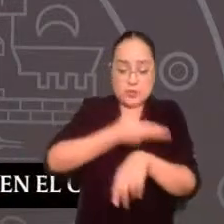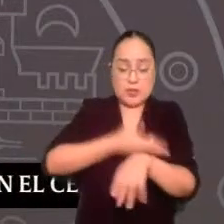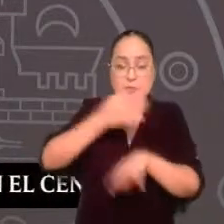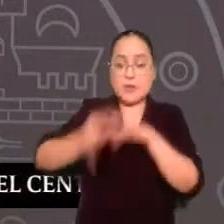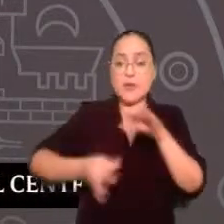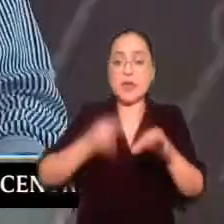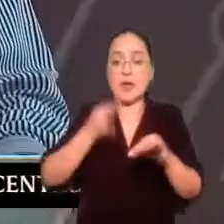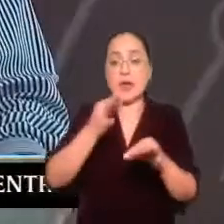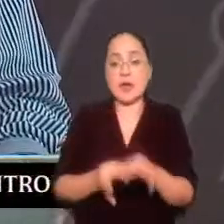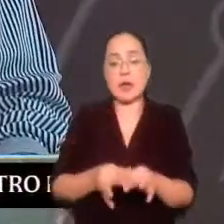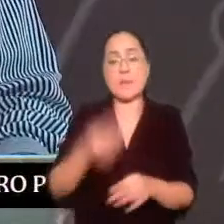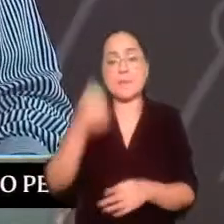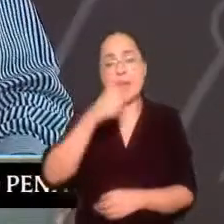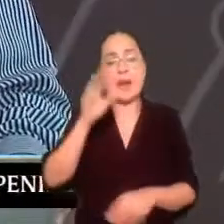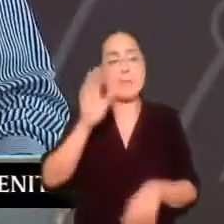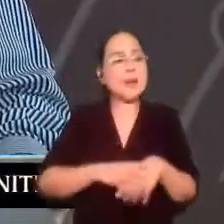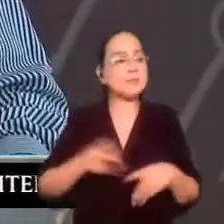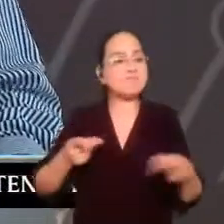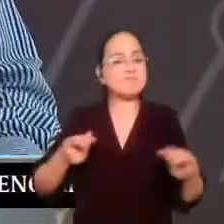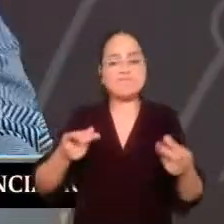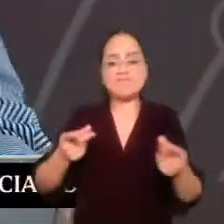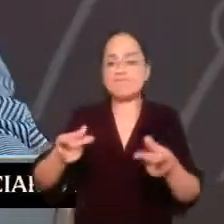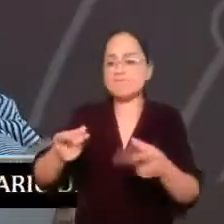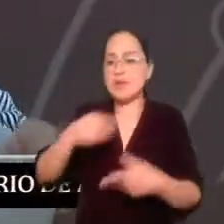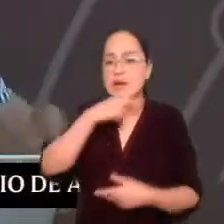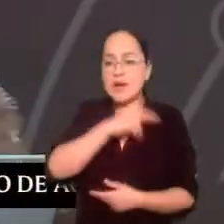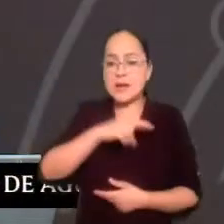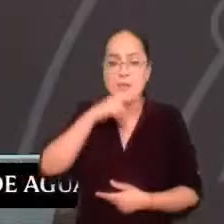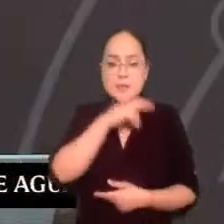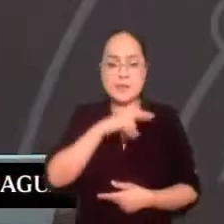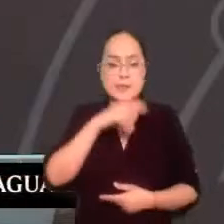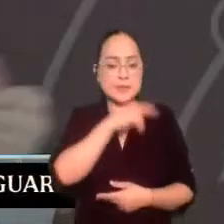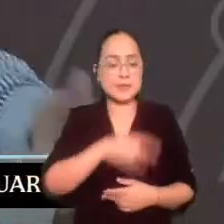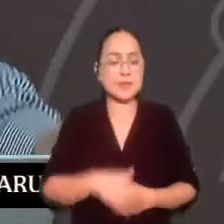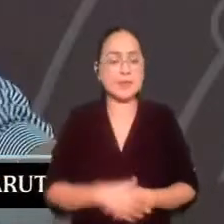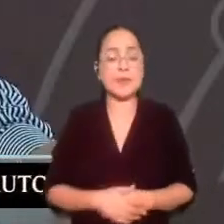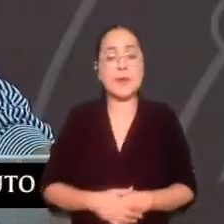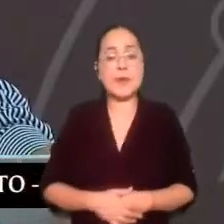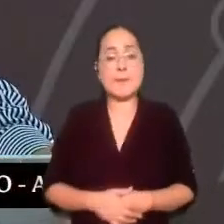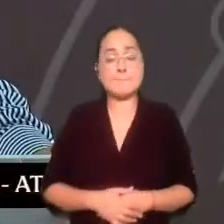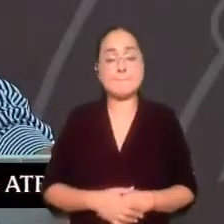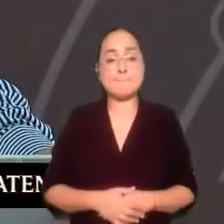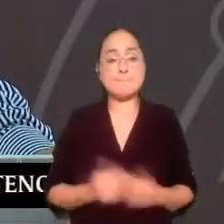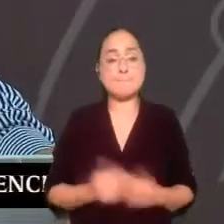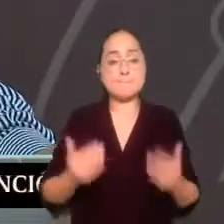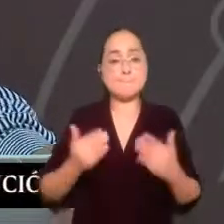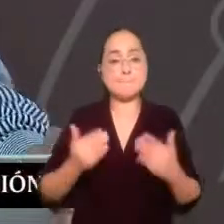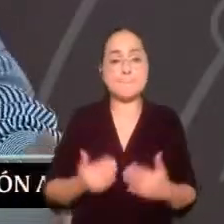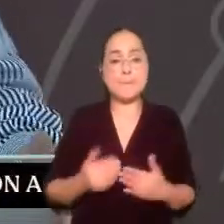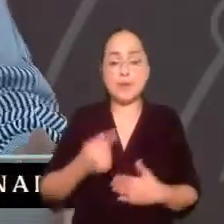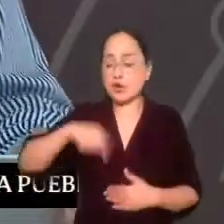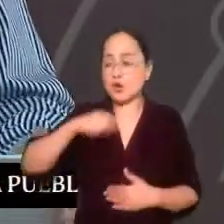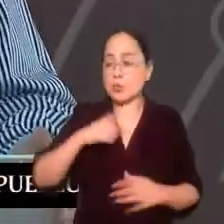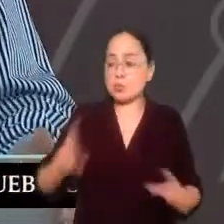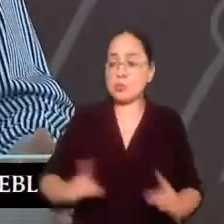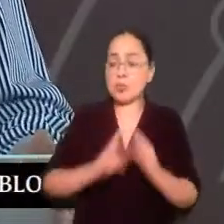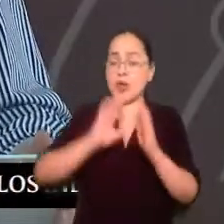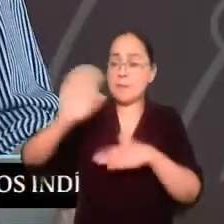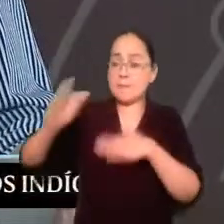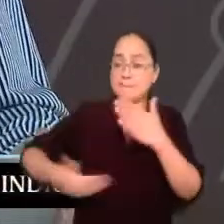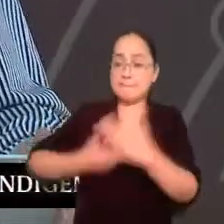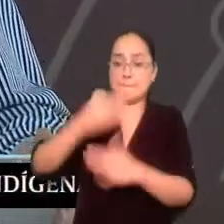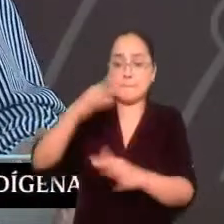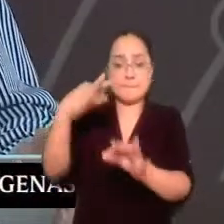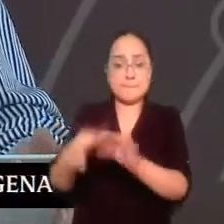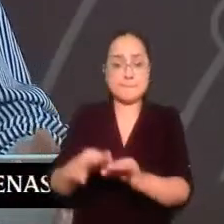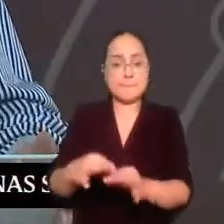ágil. De cualquier manera, tampoco vamos a terminar de la noche a la mañana, porque es